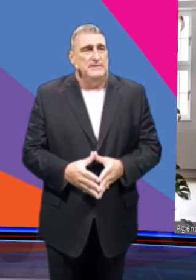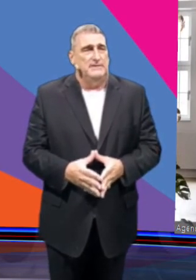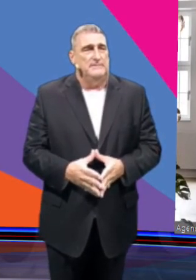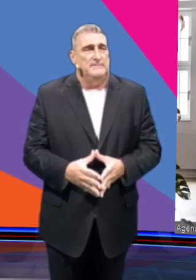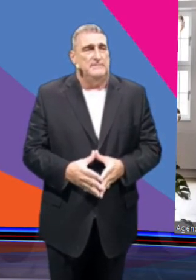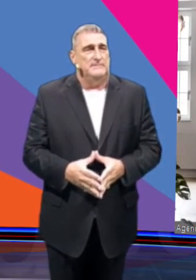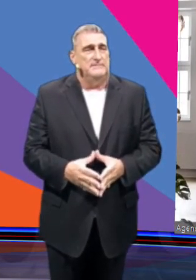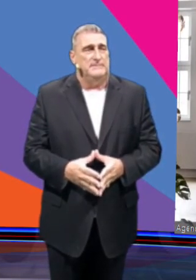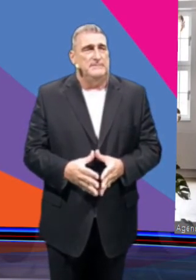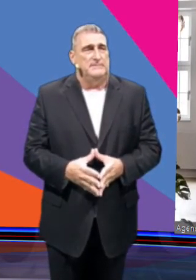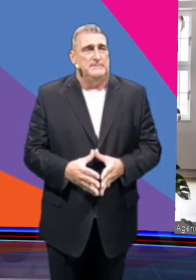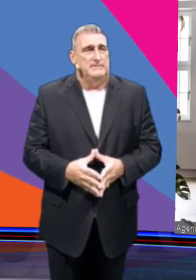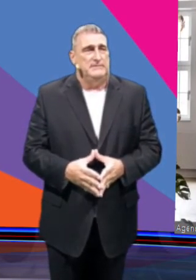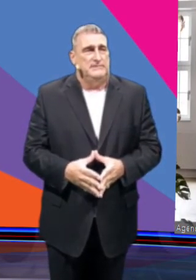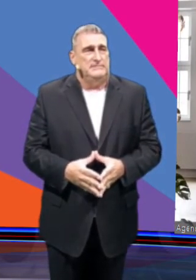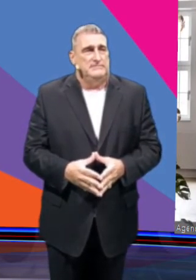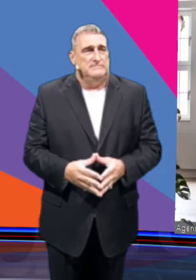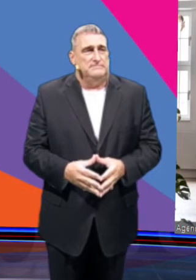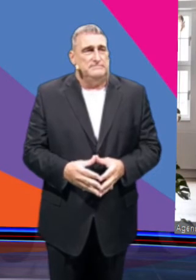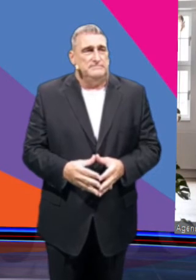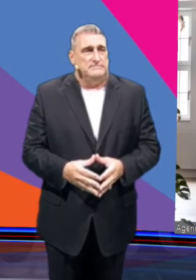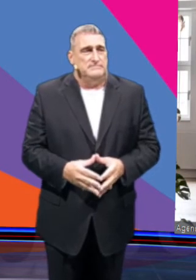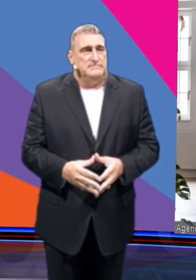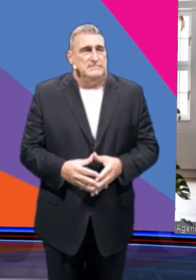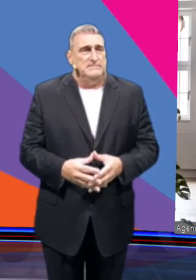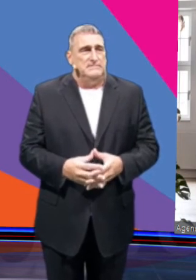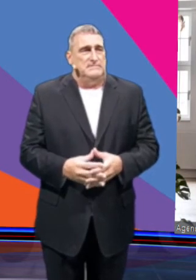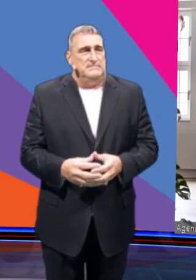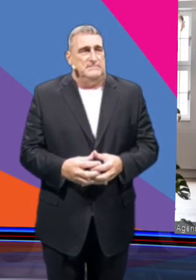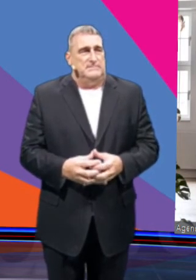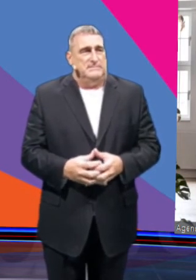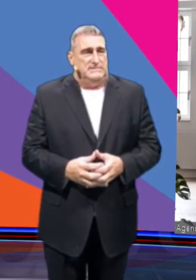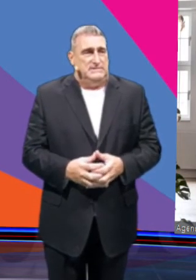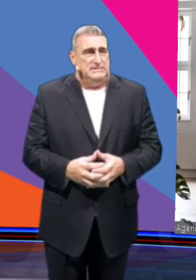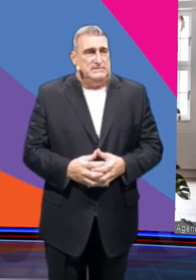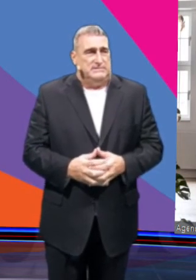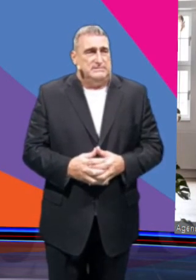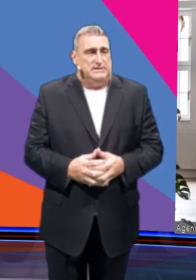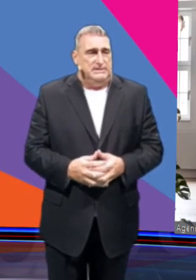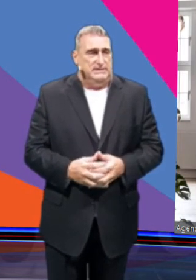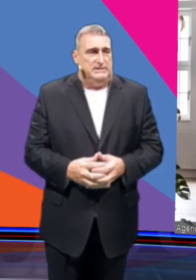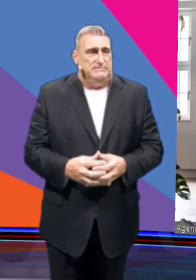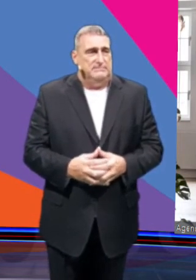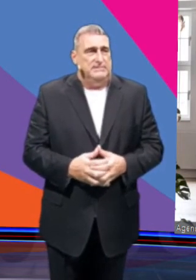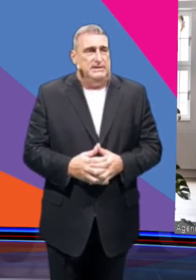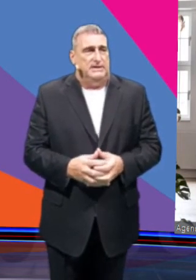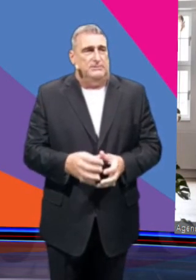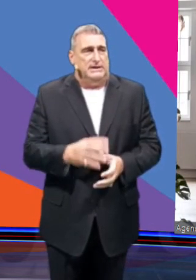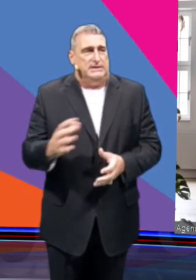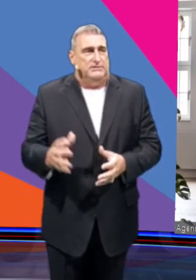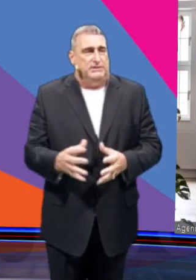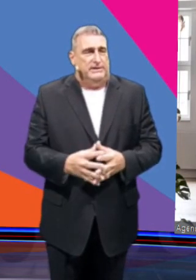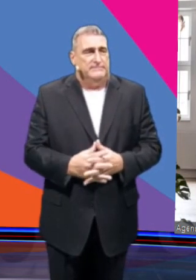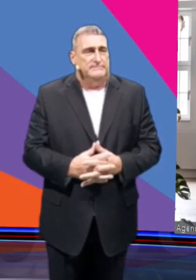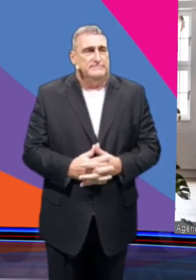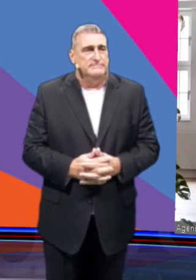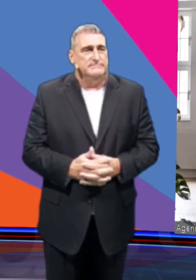el que vuelve y no cumple con la cuarentena no es irresponsable, ese hijo de puta, no nos confundamos. Sí. Está en otra